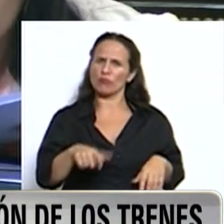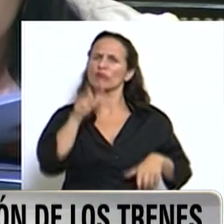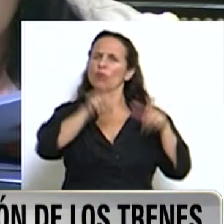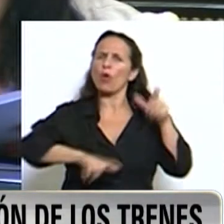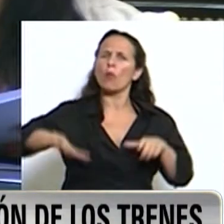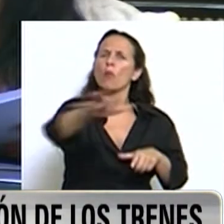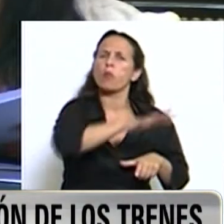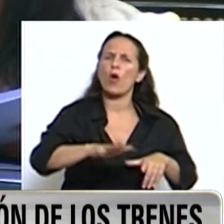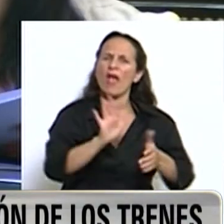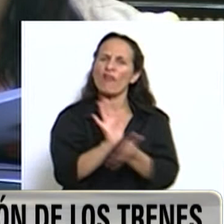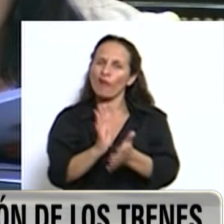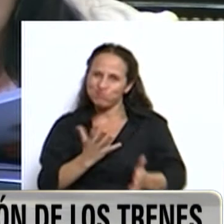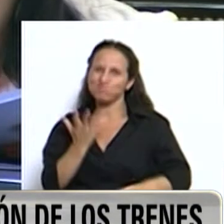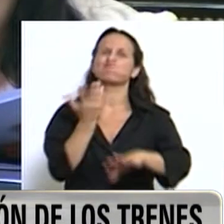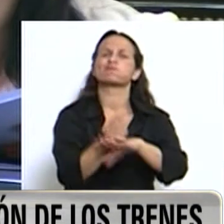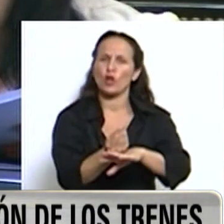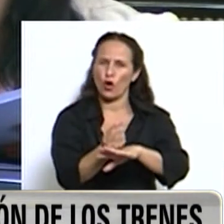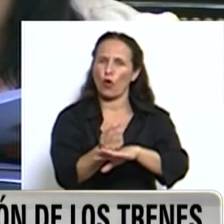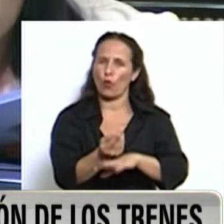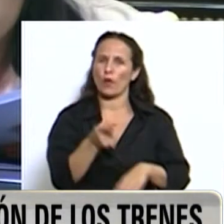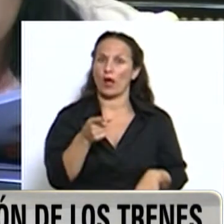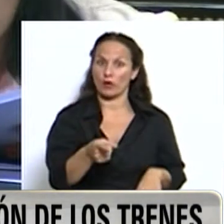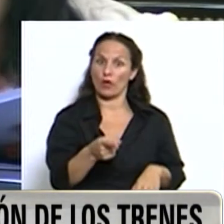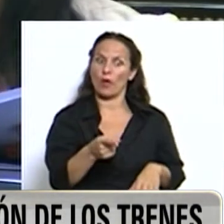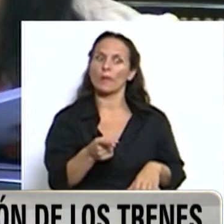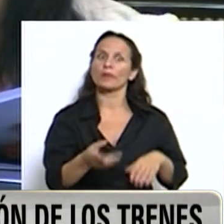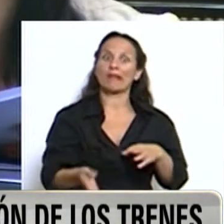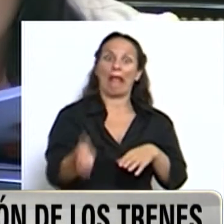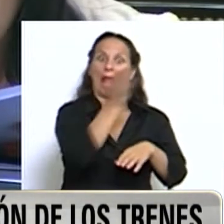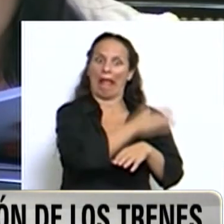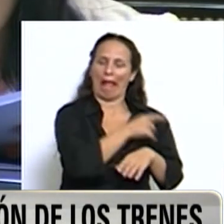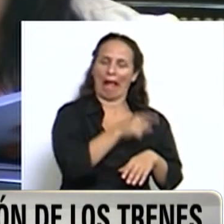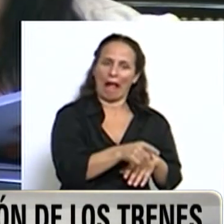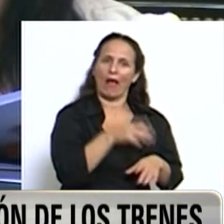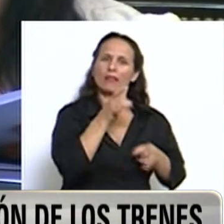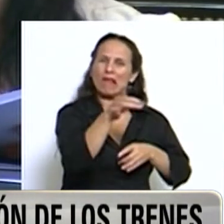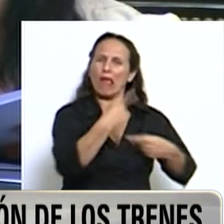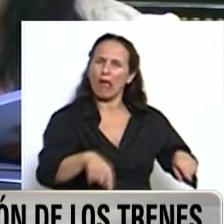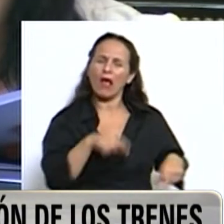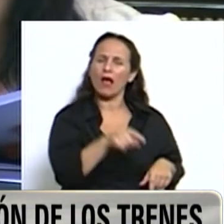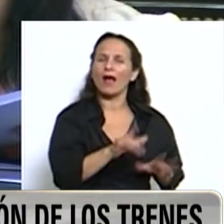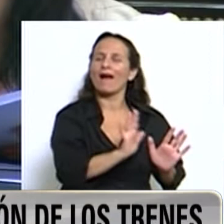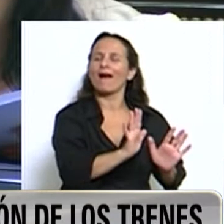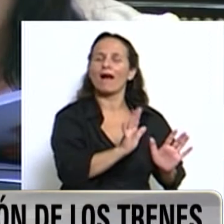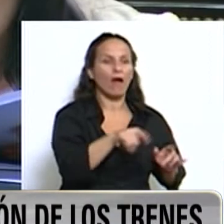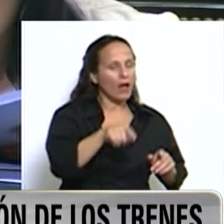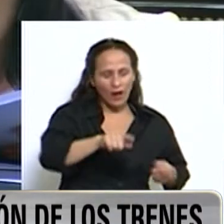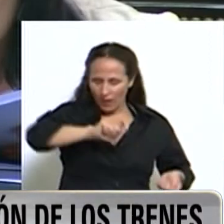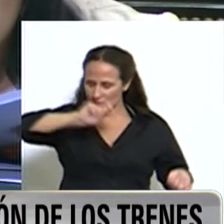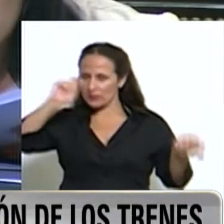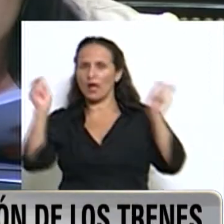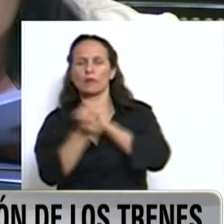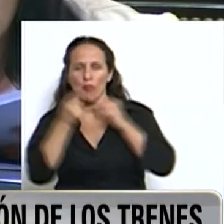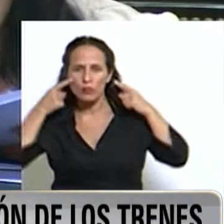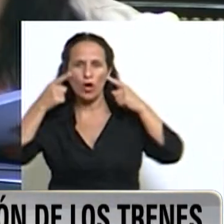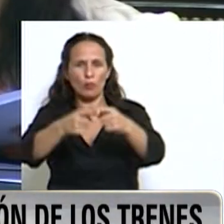nacional. Se espera que este proyecto del Ejecutivo obtenga media sanción, ya que cuenta con el apoyo no solo del Frente para la